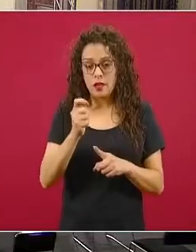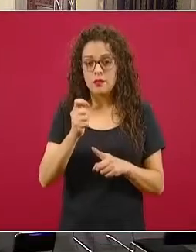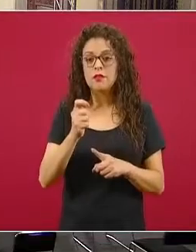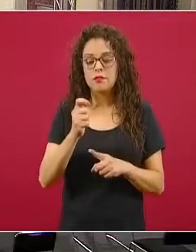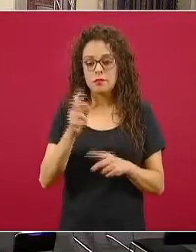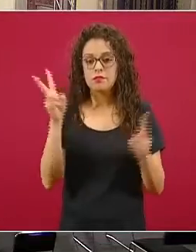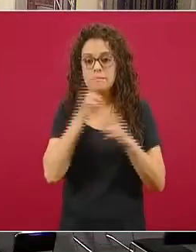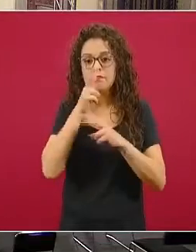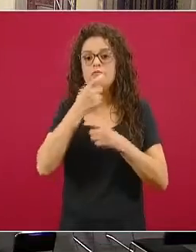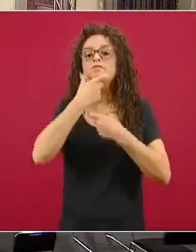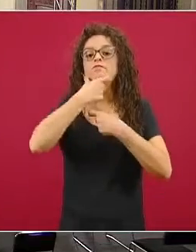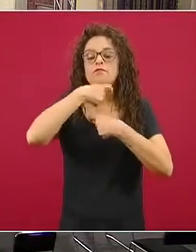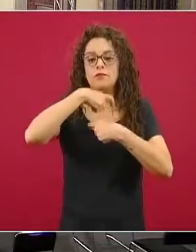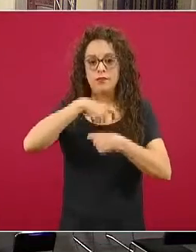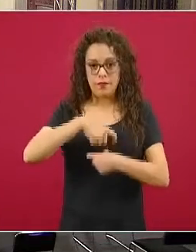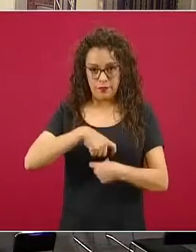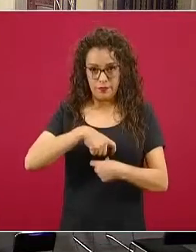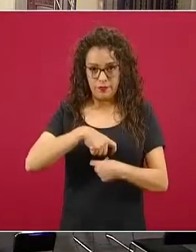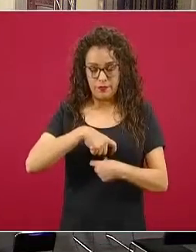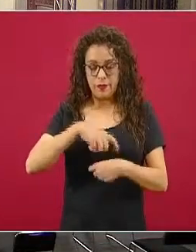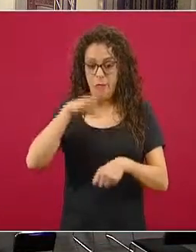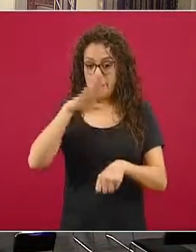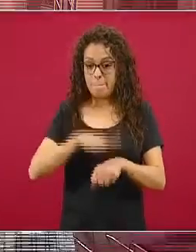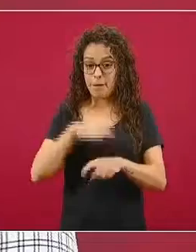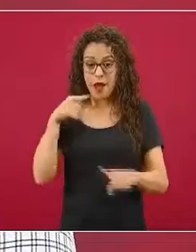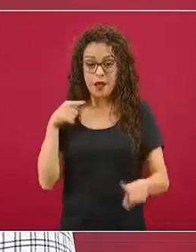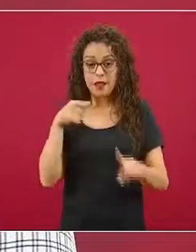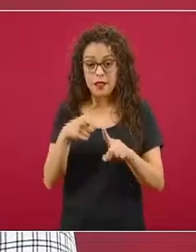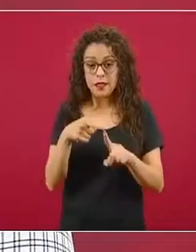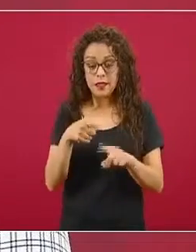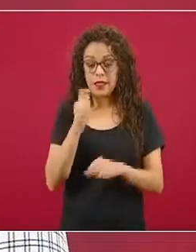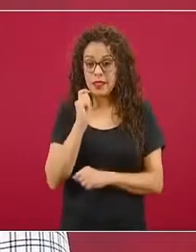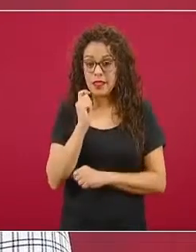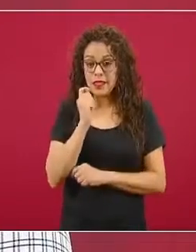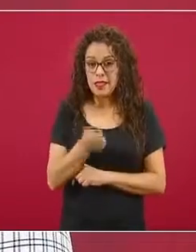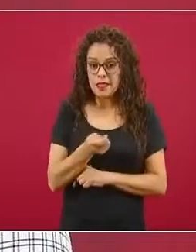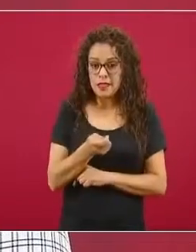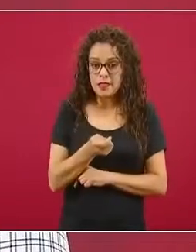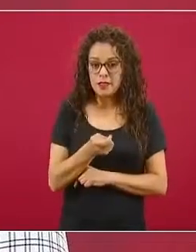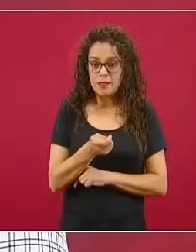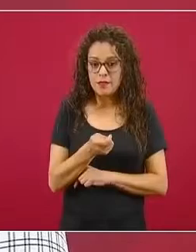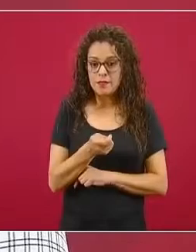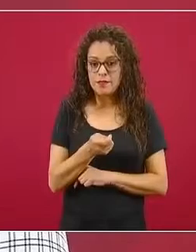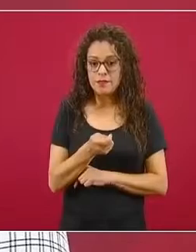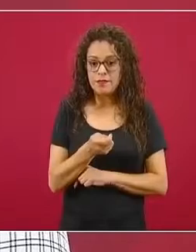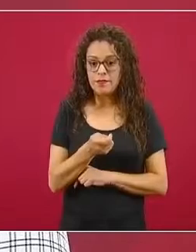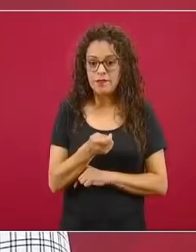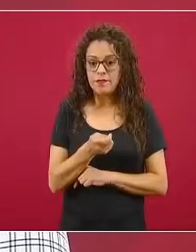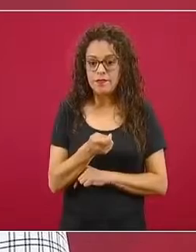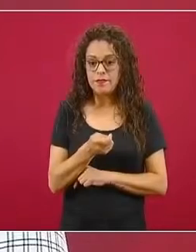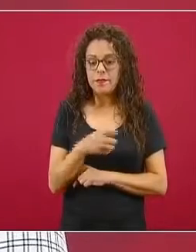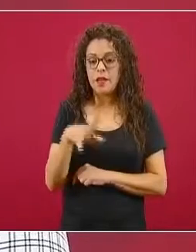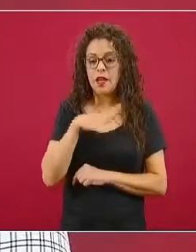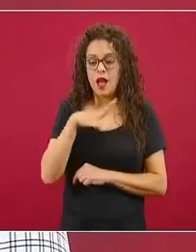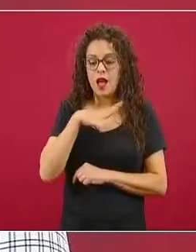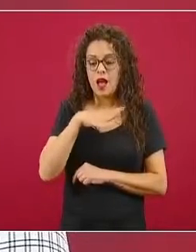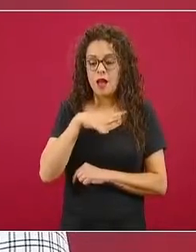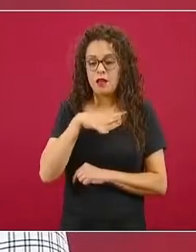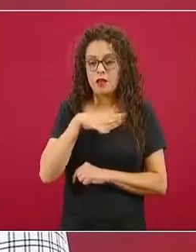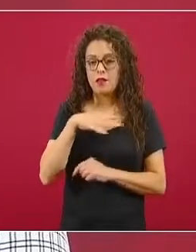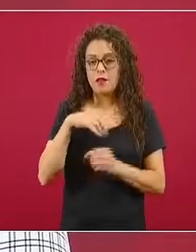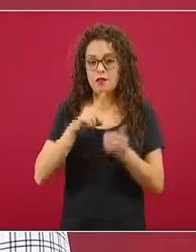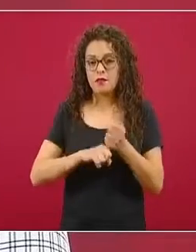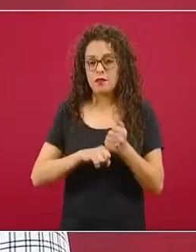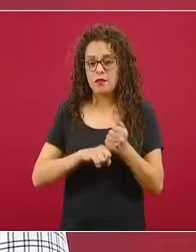superiores como inferiores, el principal blanco, porque es precisamente estas vías las que están inmersas en el mecanismo